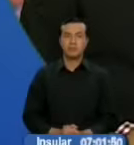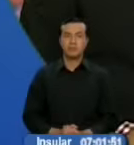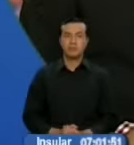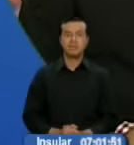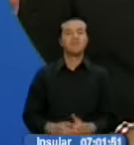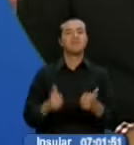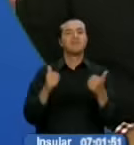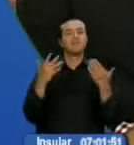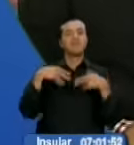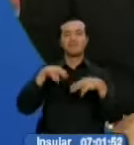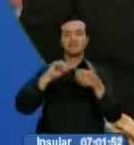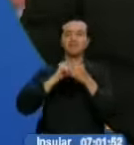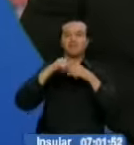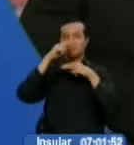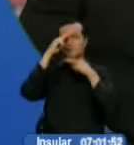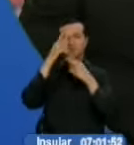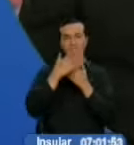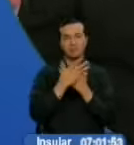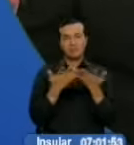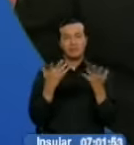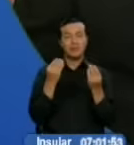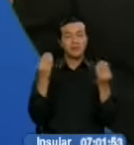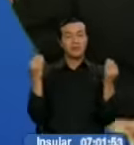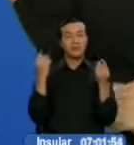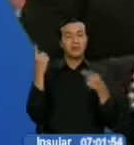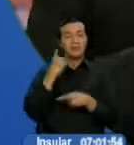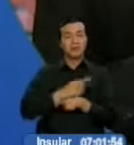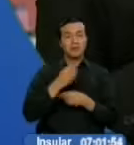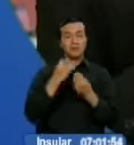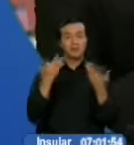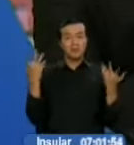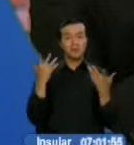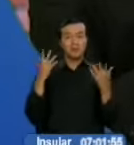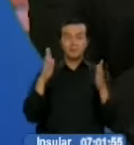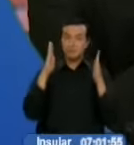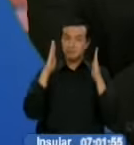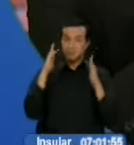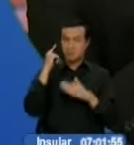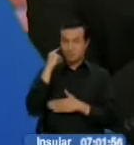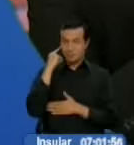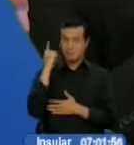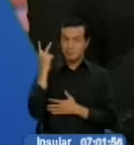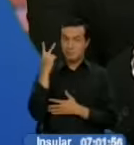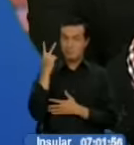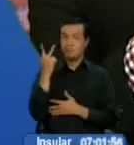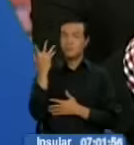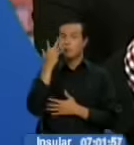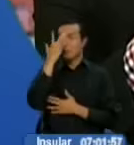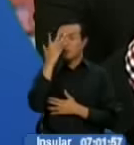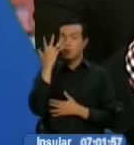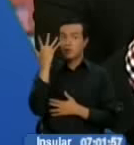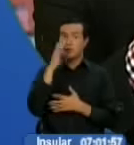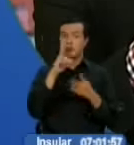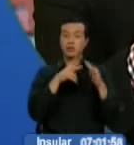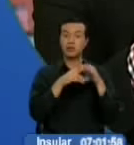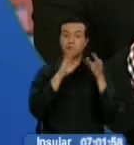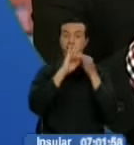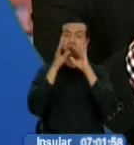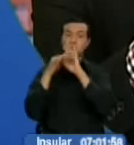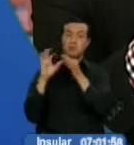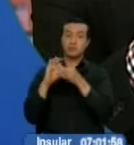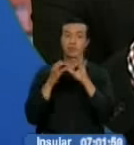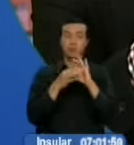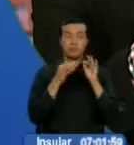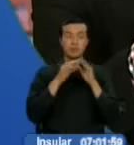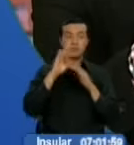Muy bien, hasta aquí los deportes. Les deseamos un día con mucha atención y expectativa, sobre todo por lo que ocurrió en la inauguración de los Juegos